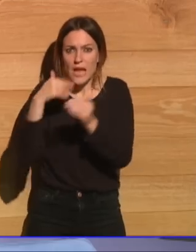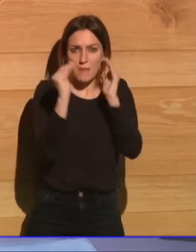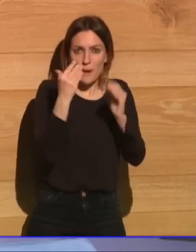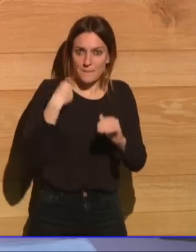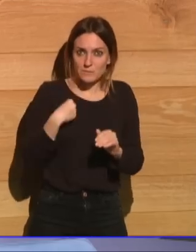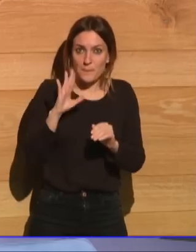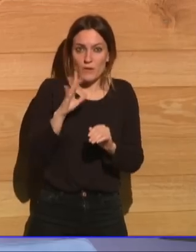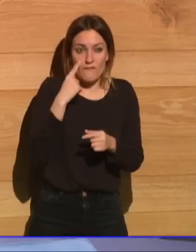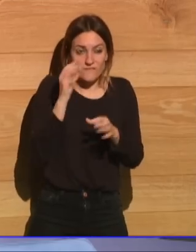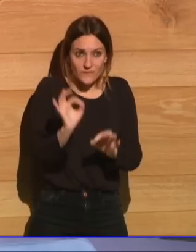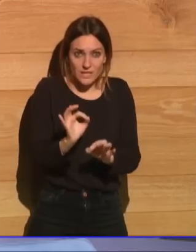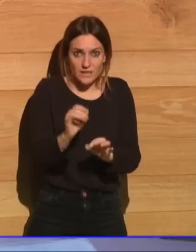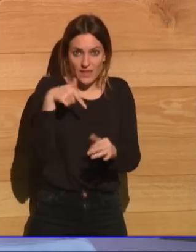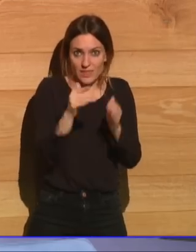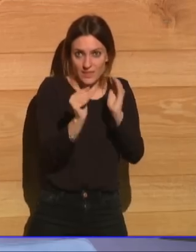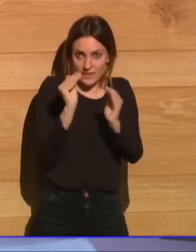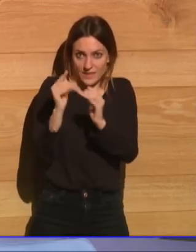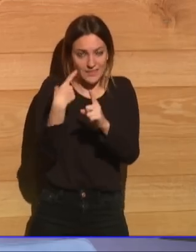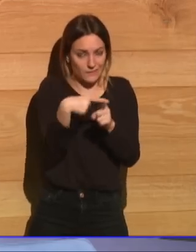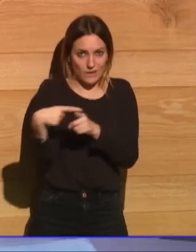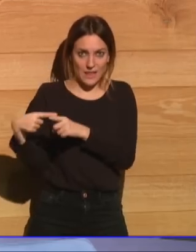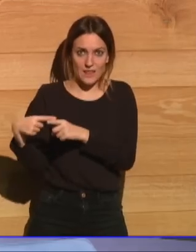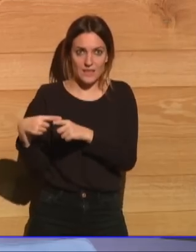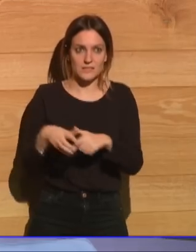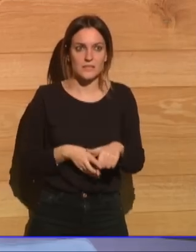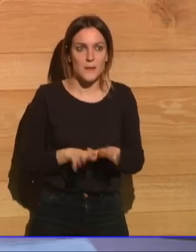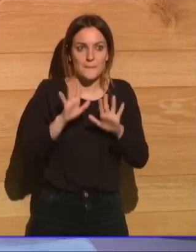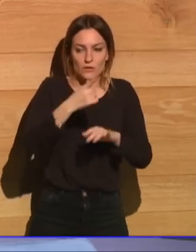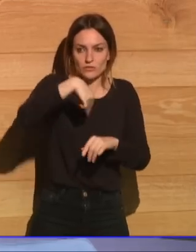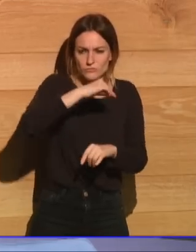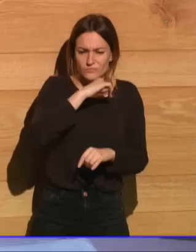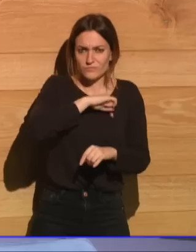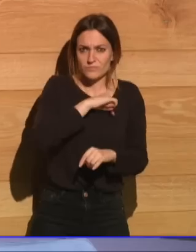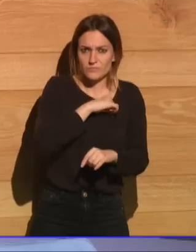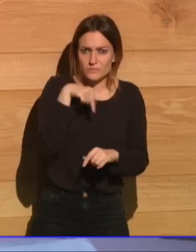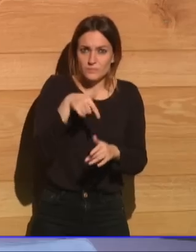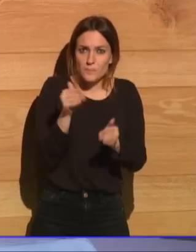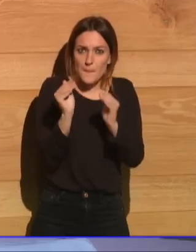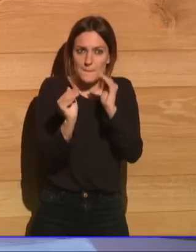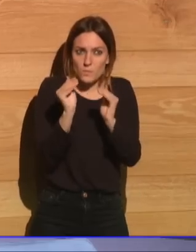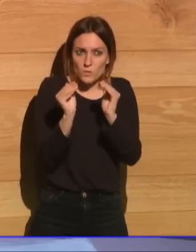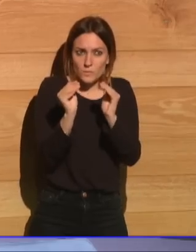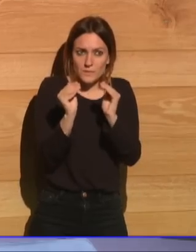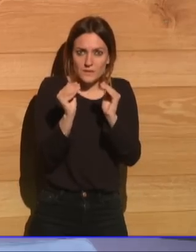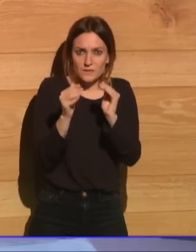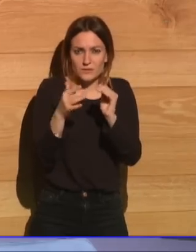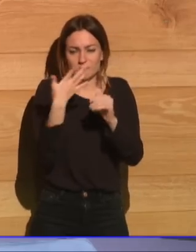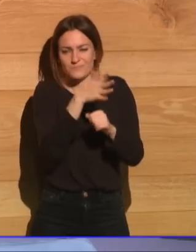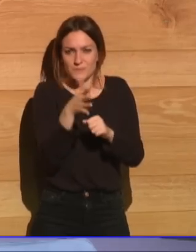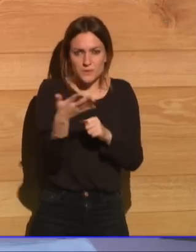a décadas muchas veces distintas. Pero nos da la impresión de que en un momento dado opta como por los